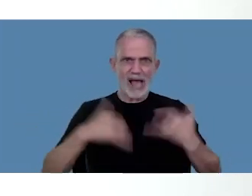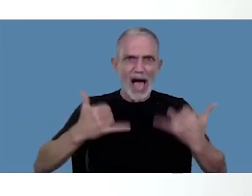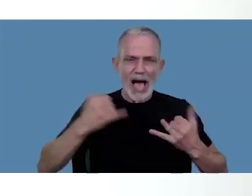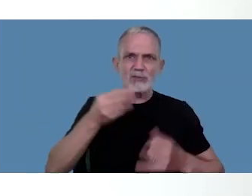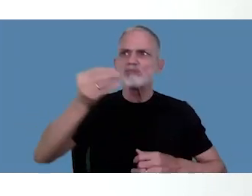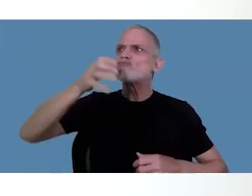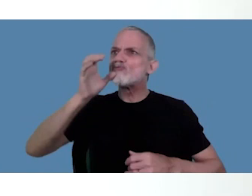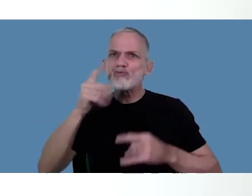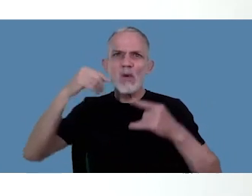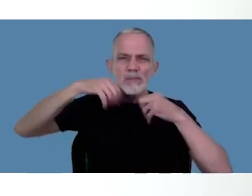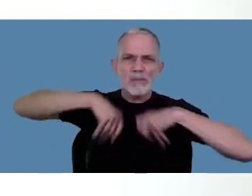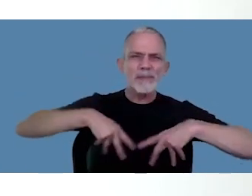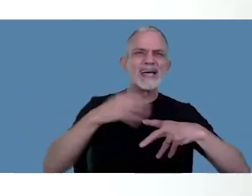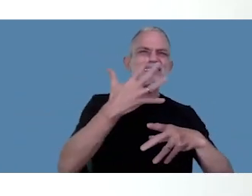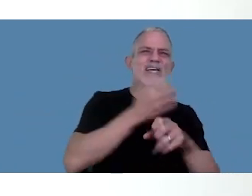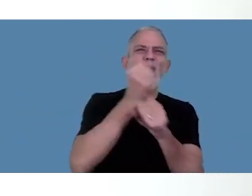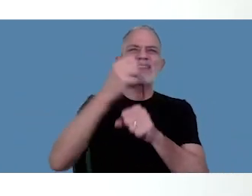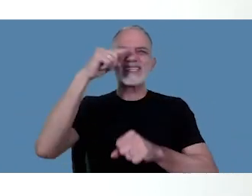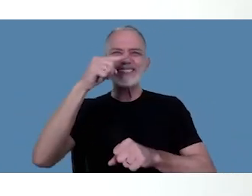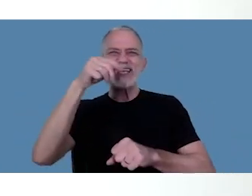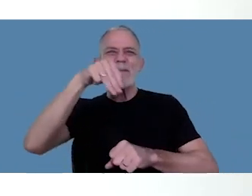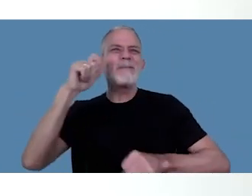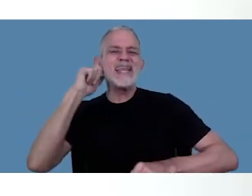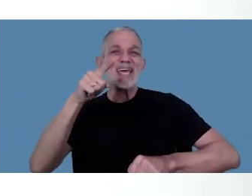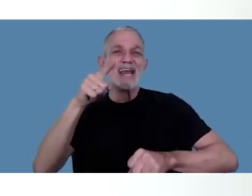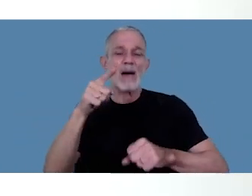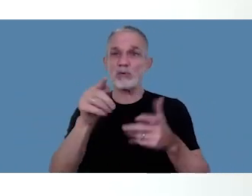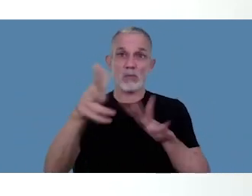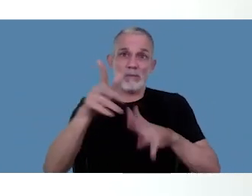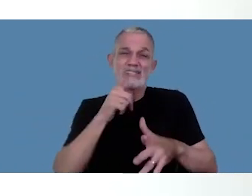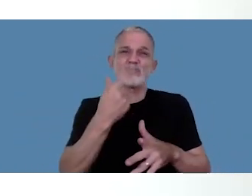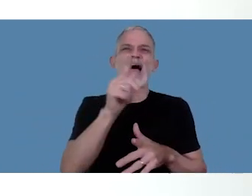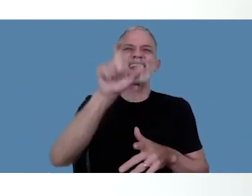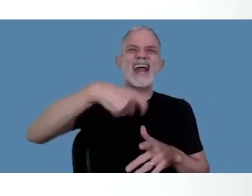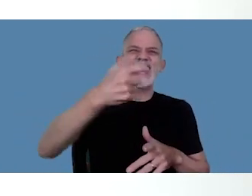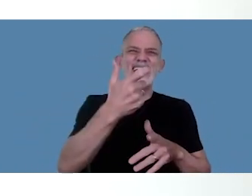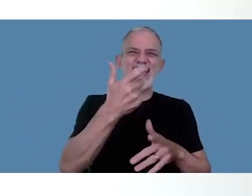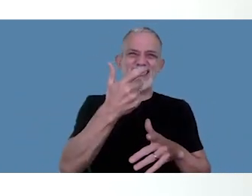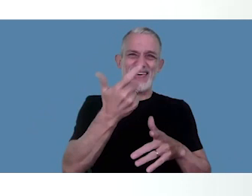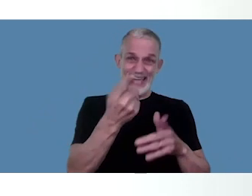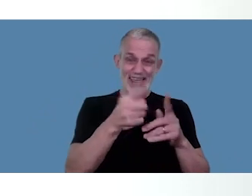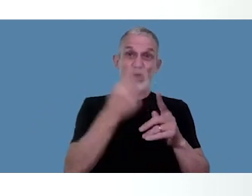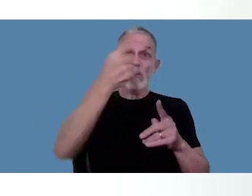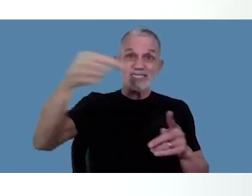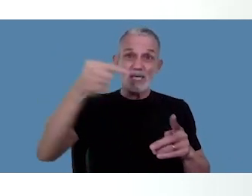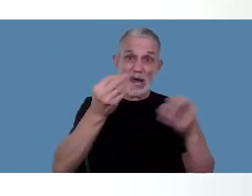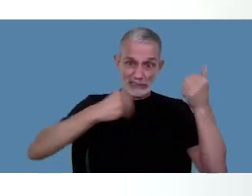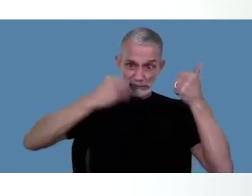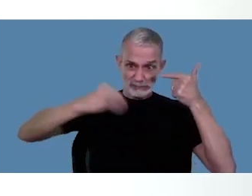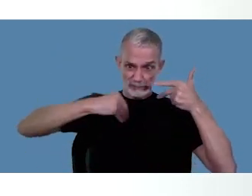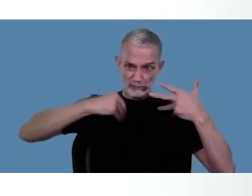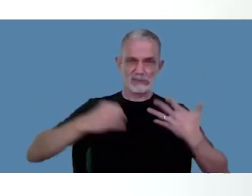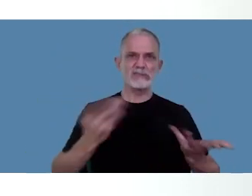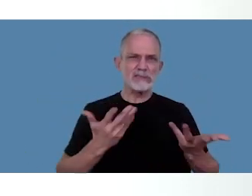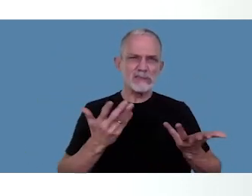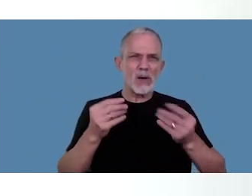hasta de 5 a 7 miligramos de plástico, un equivalente a una tarjeta de crédito por semana, con lo cual es algo que no está exento, no es ajeno, ya no